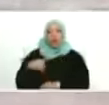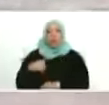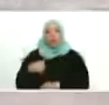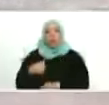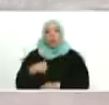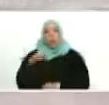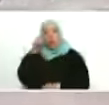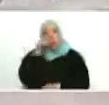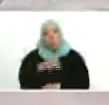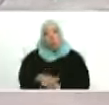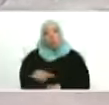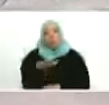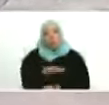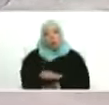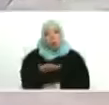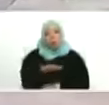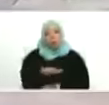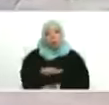como Poder Popular